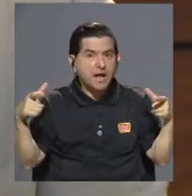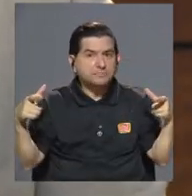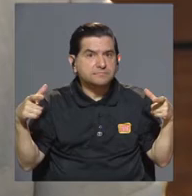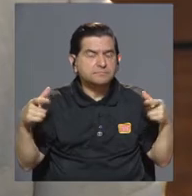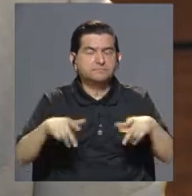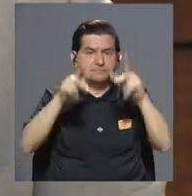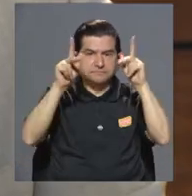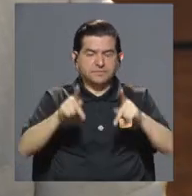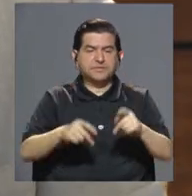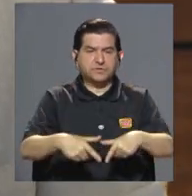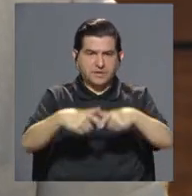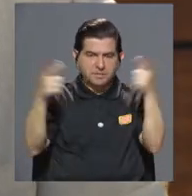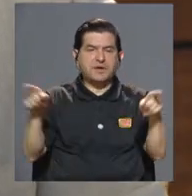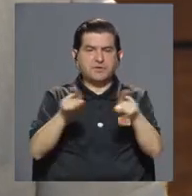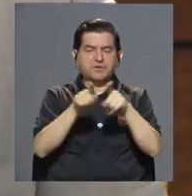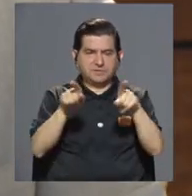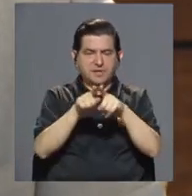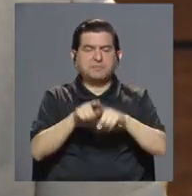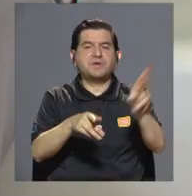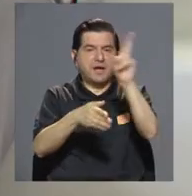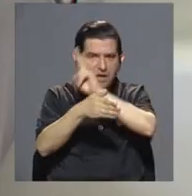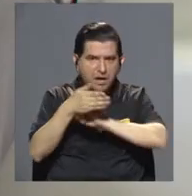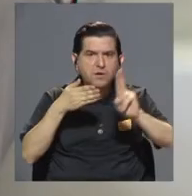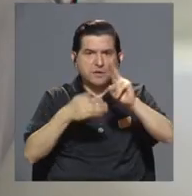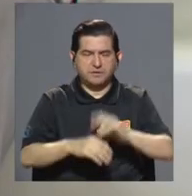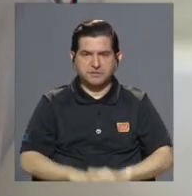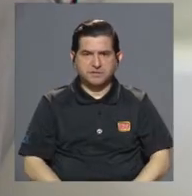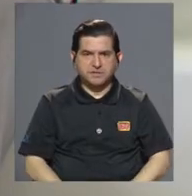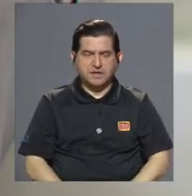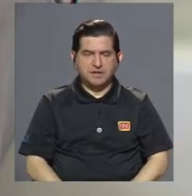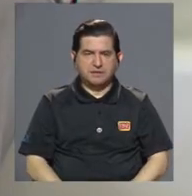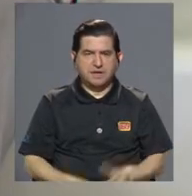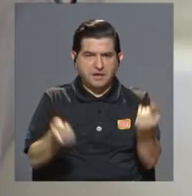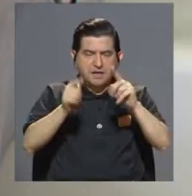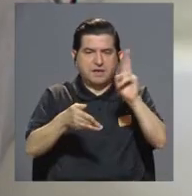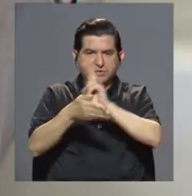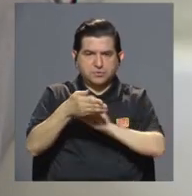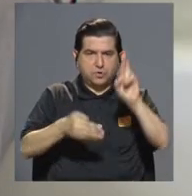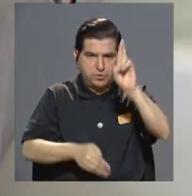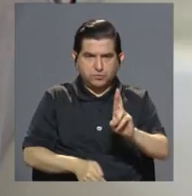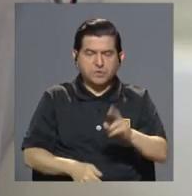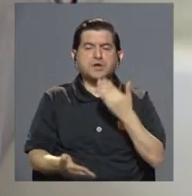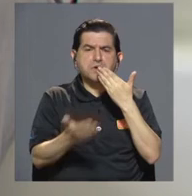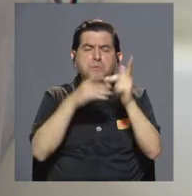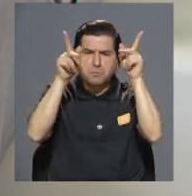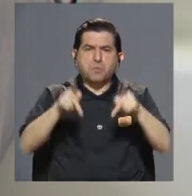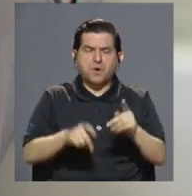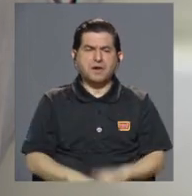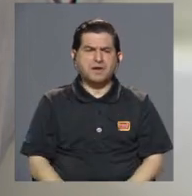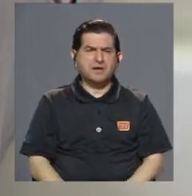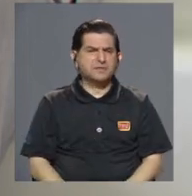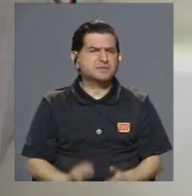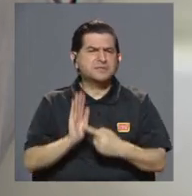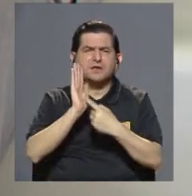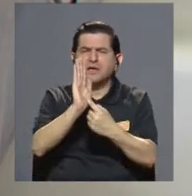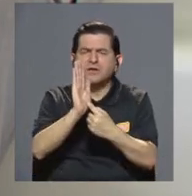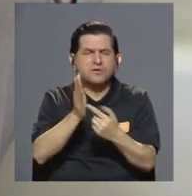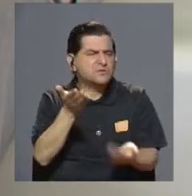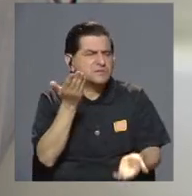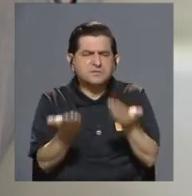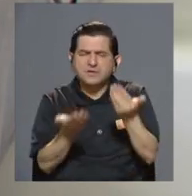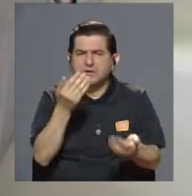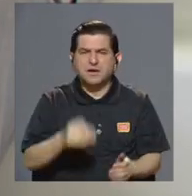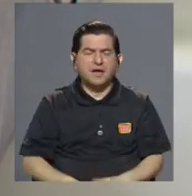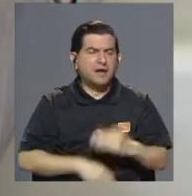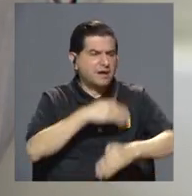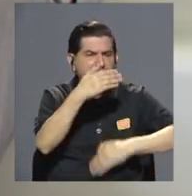La gran mayoría es gente buena, como la gran mayoría de la gente de la Universidad de Costa Rica es buena. ¿Y por qué? Porque eso no se ve reivindicado en